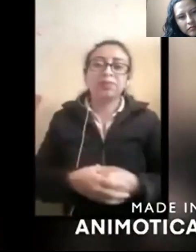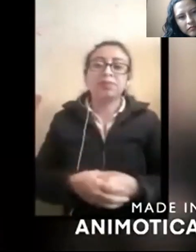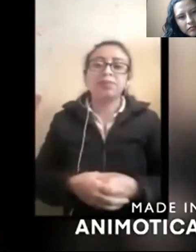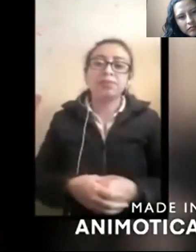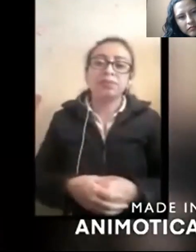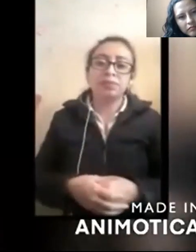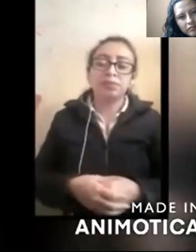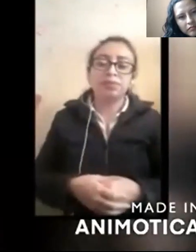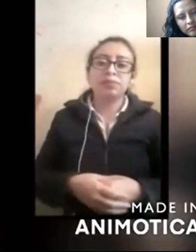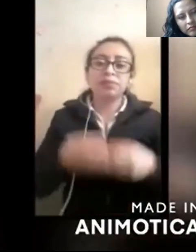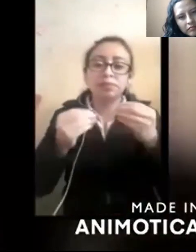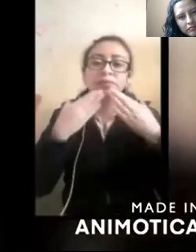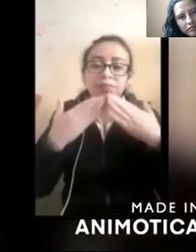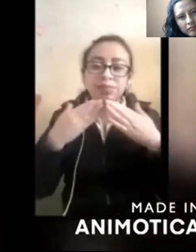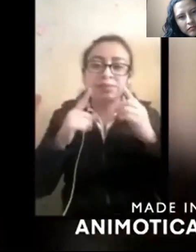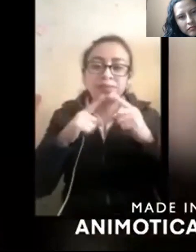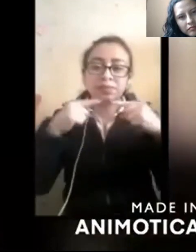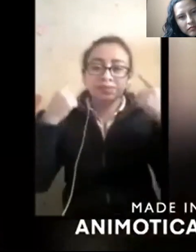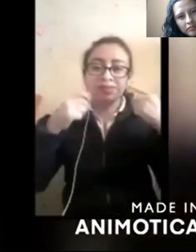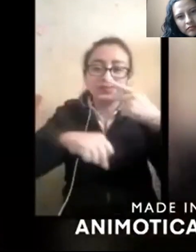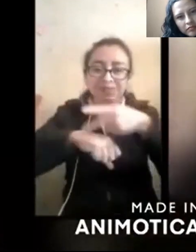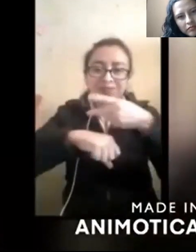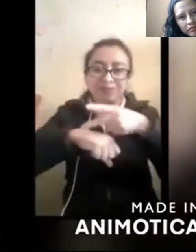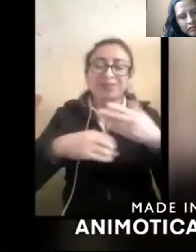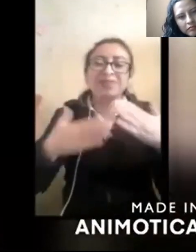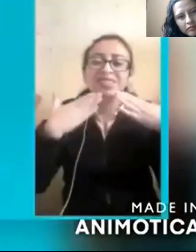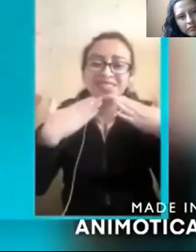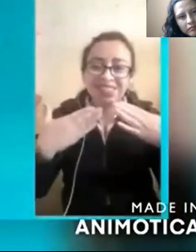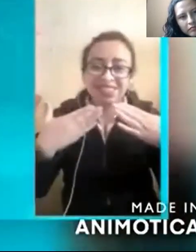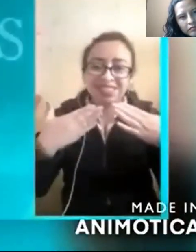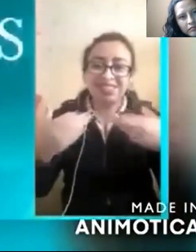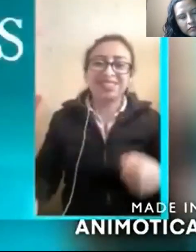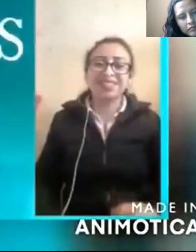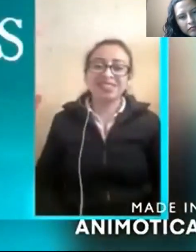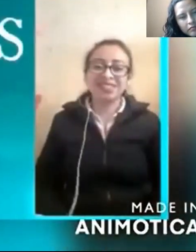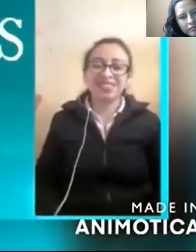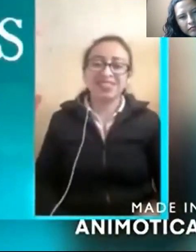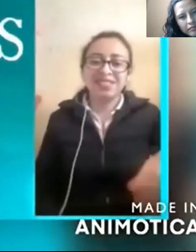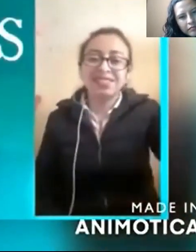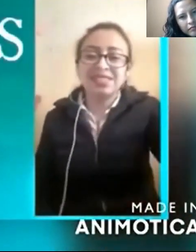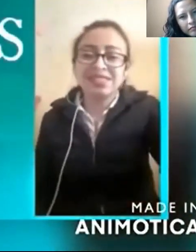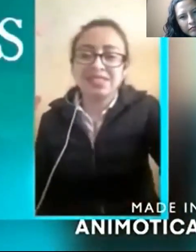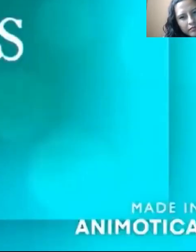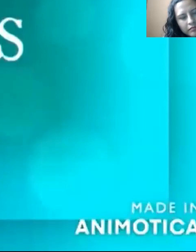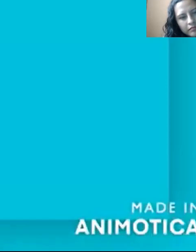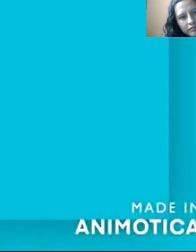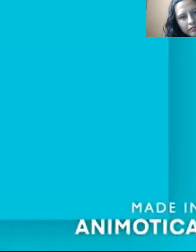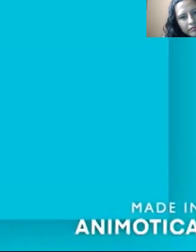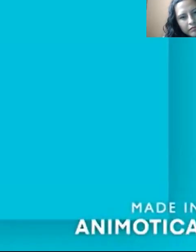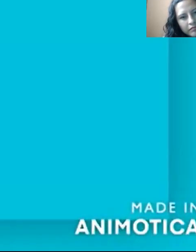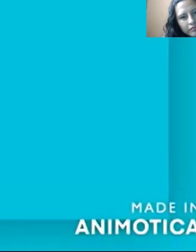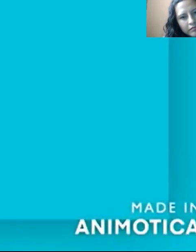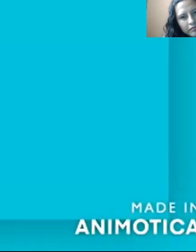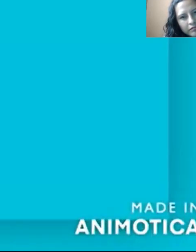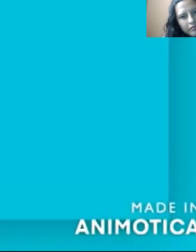más con Ángel, gracias. Muchas gracias, feliz tarde. Muchas gracias por su atención.